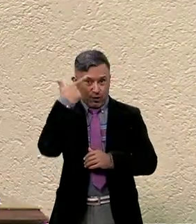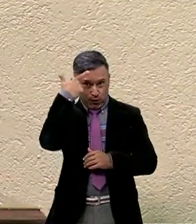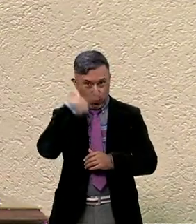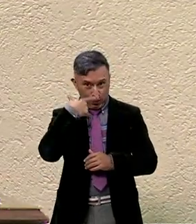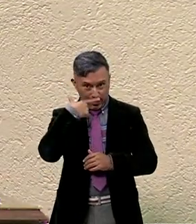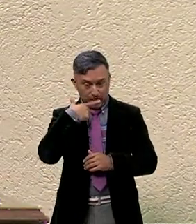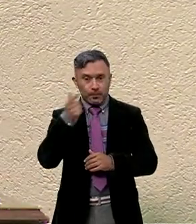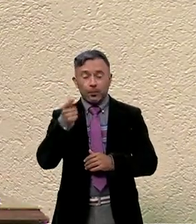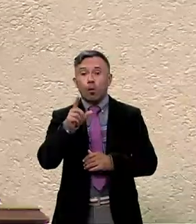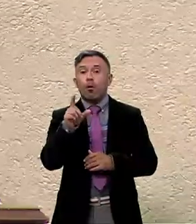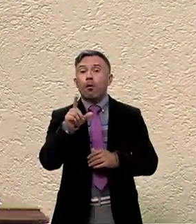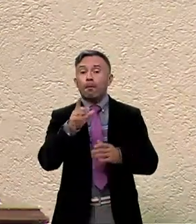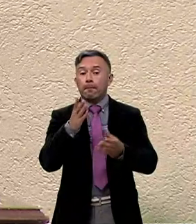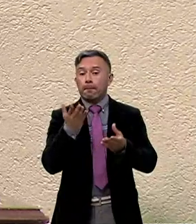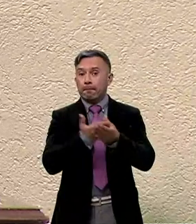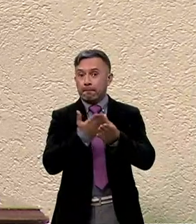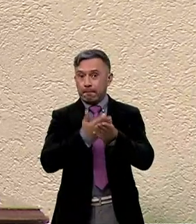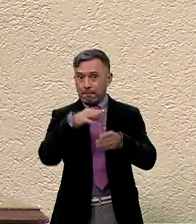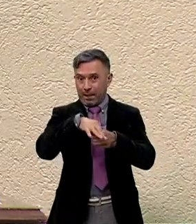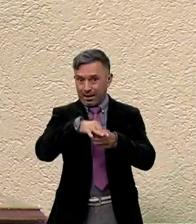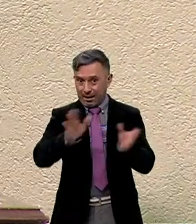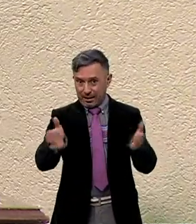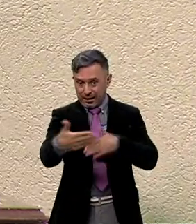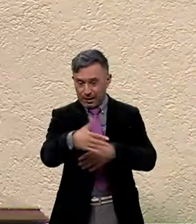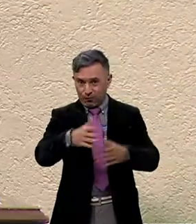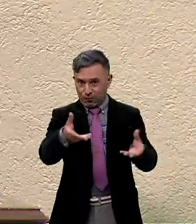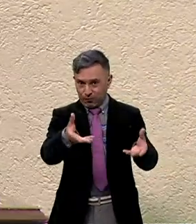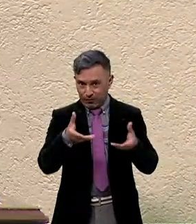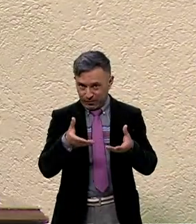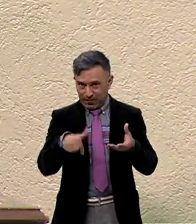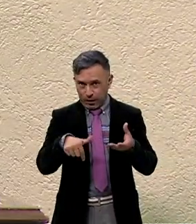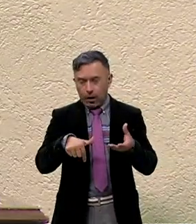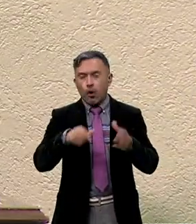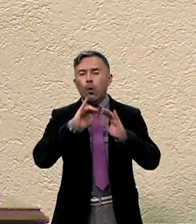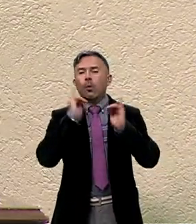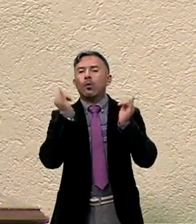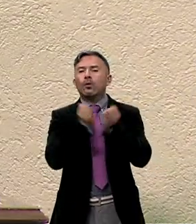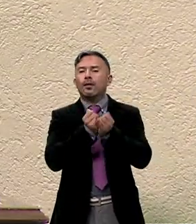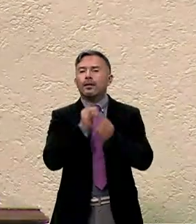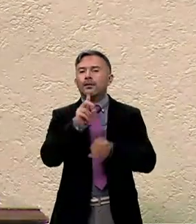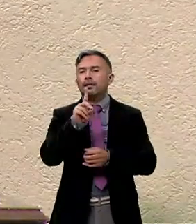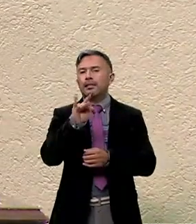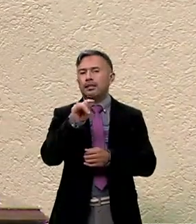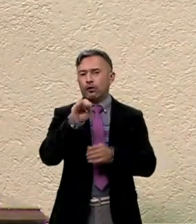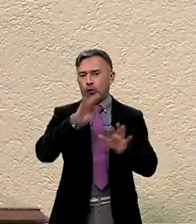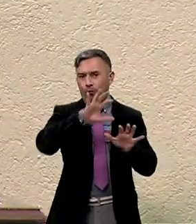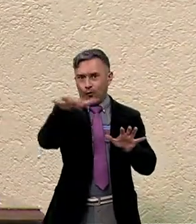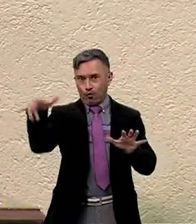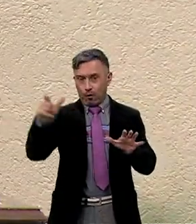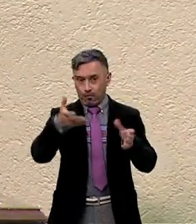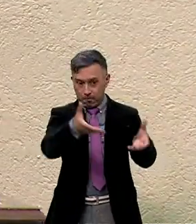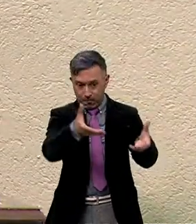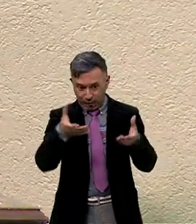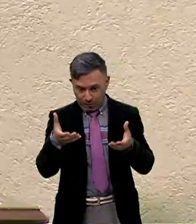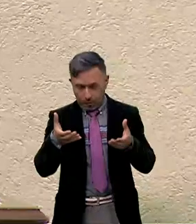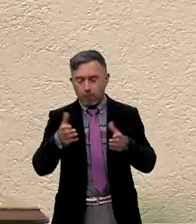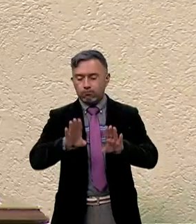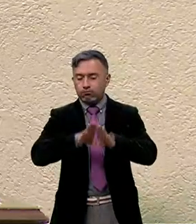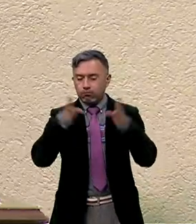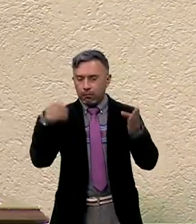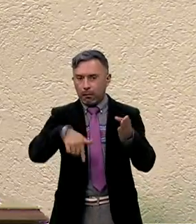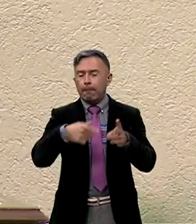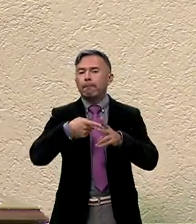iban llegando los paquetes electorales a las sedes de las juntas distritales ejecutivas se daba inicio a los cómputos respectivos